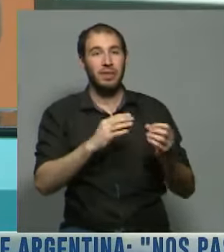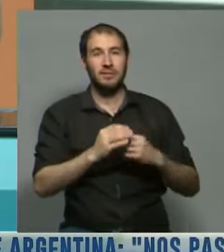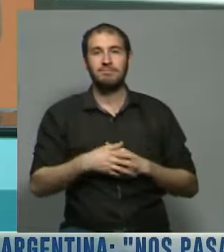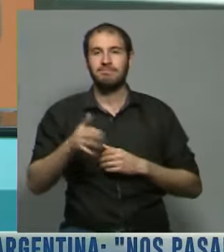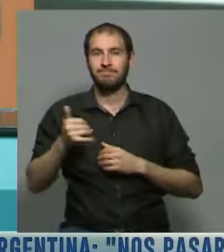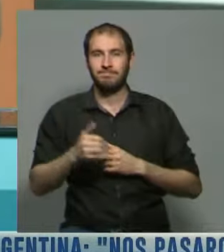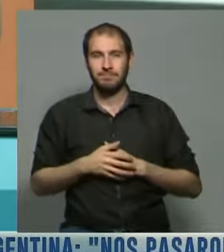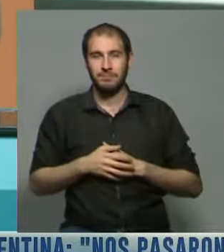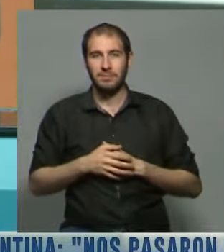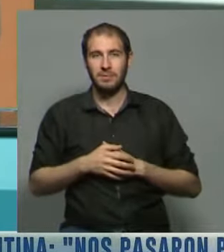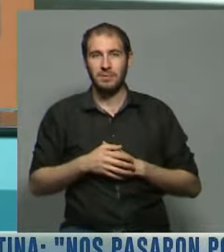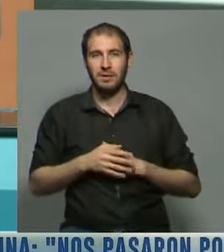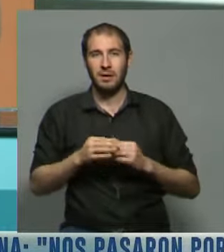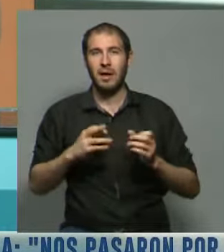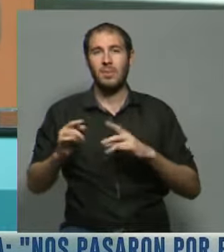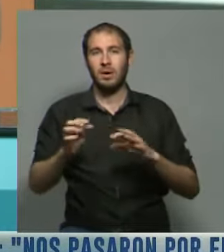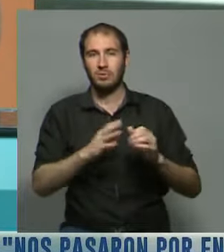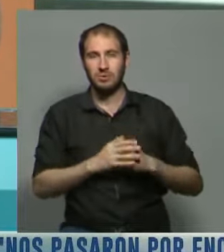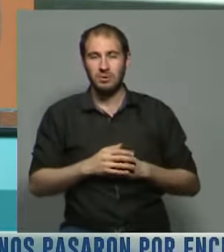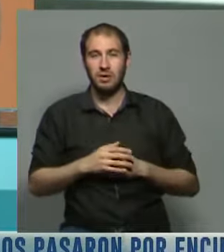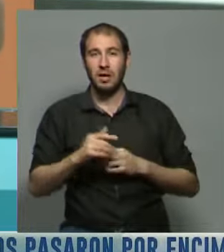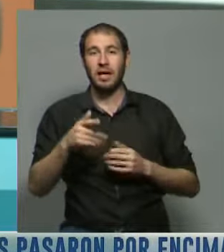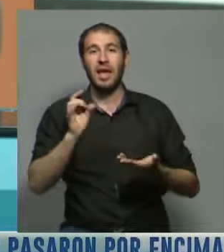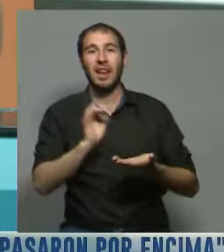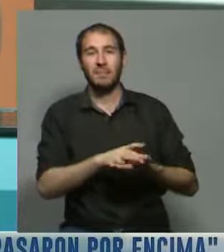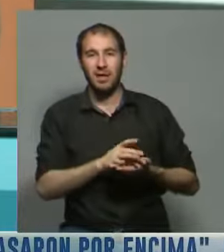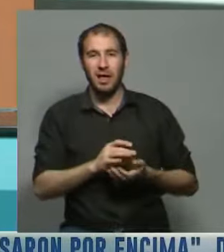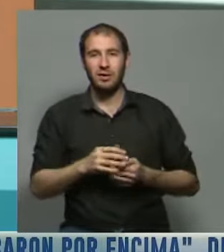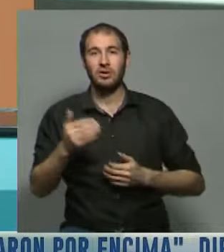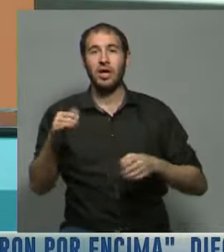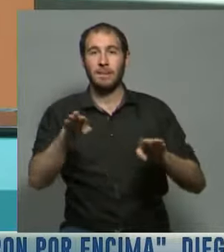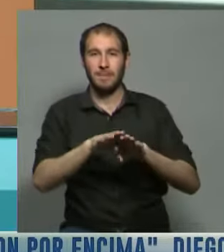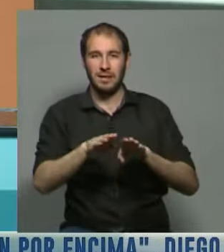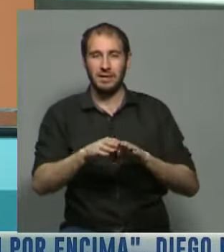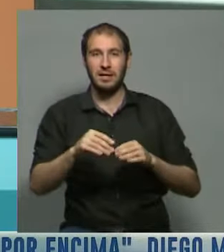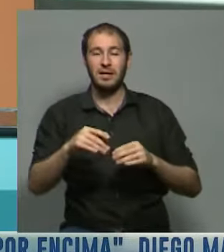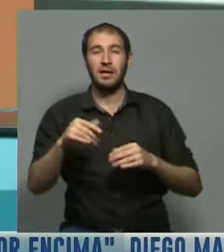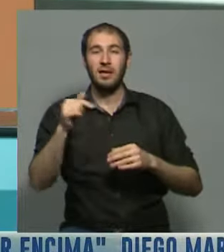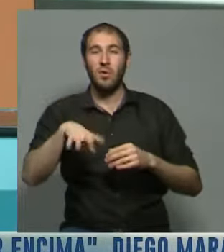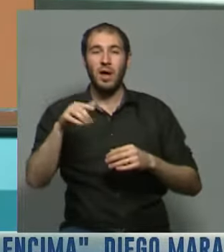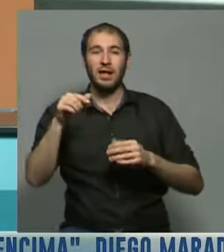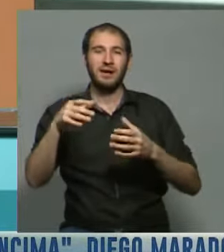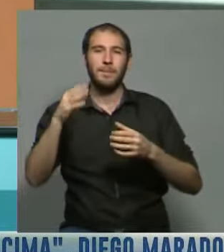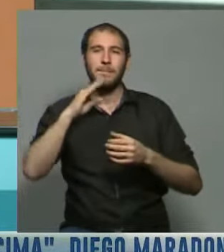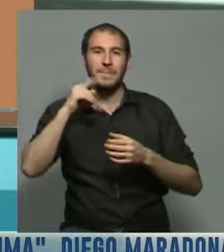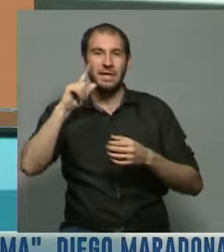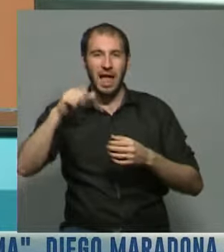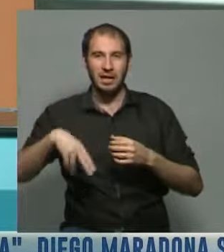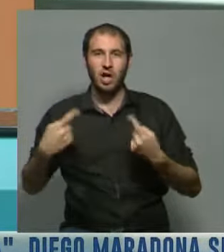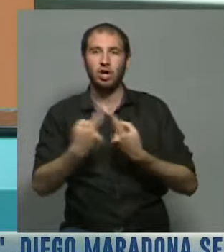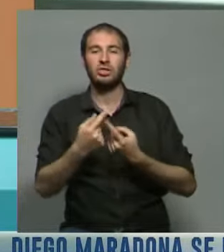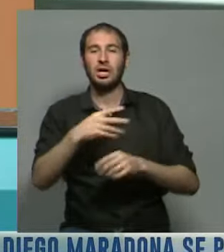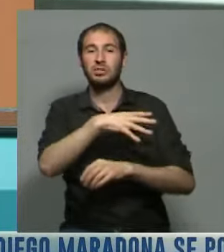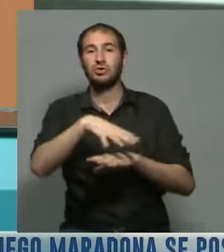Así es, ha tenido muchas repercusiones. Luego de quedar eliminado, de empatar en San Siro, en el Estadio San Siro, en Milán, ante